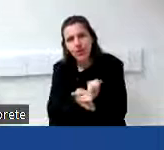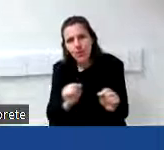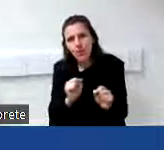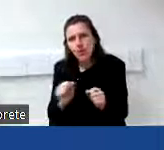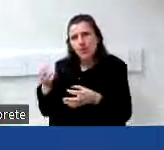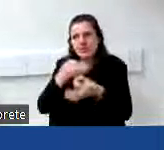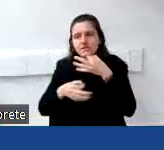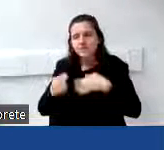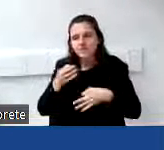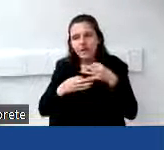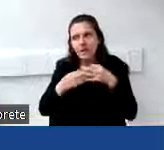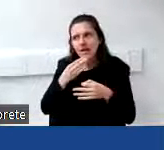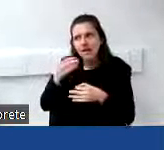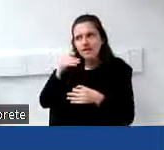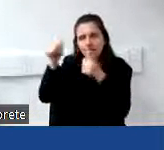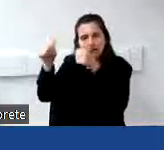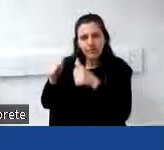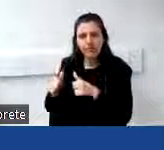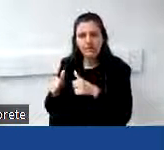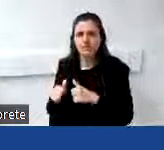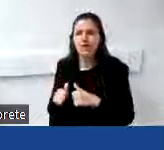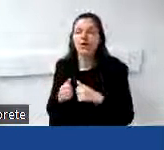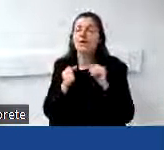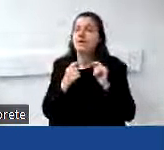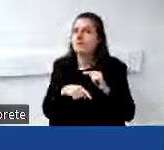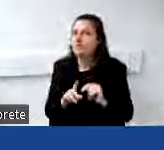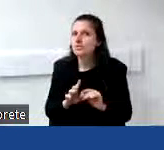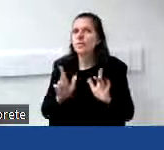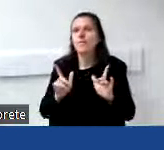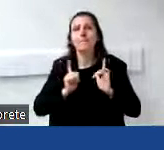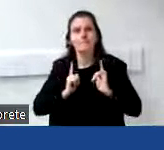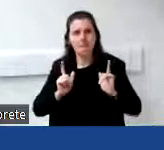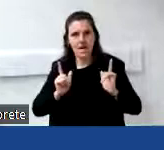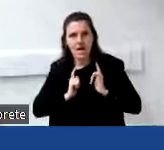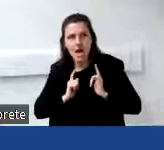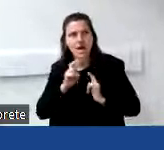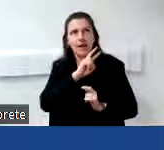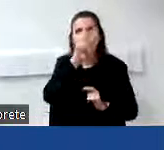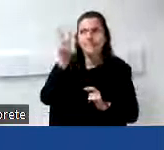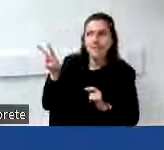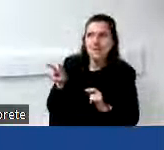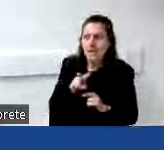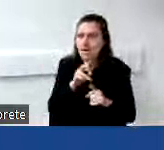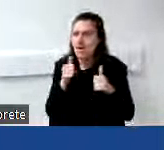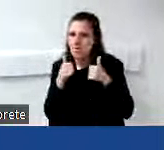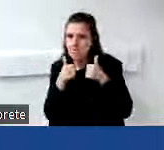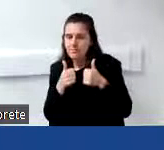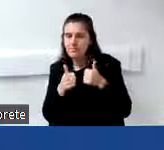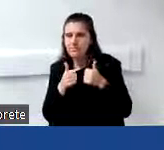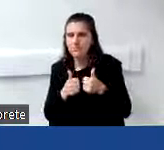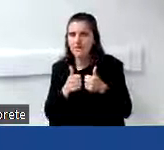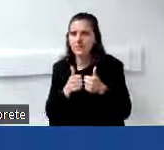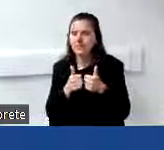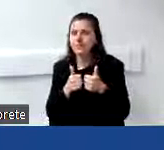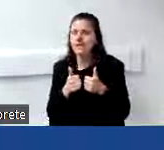porque es como, bueno, tengo todos los pictogramas y quiero que la persona me transmita lo que quiere decir. Entonces yo me pongo a poner ansioso porque